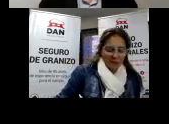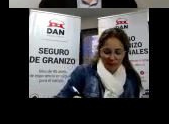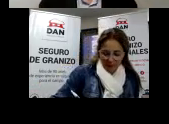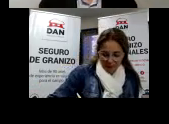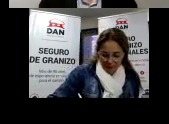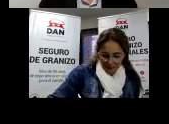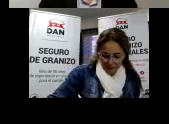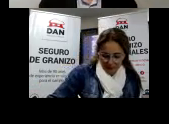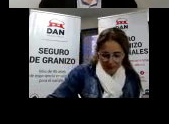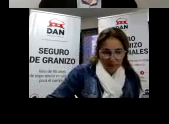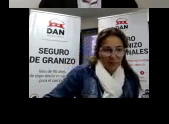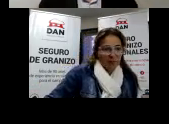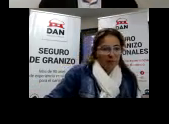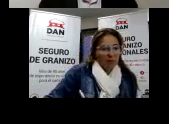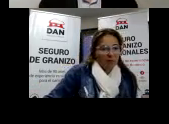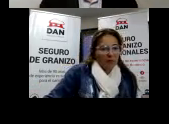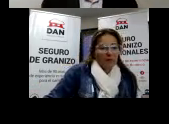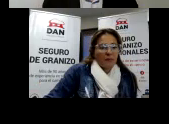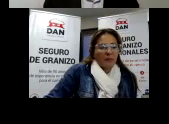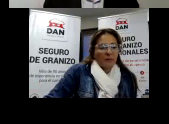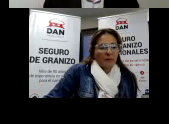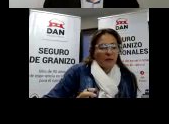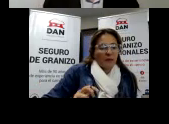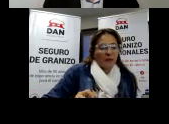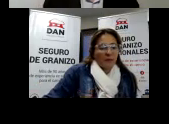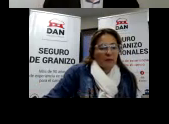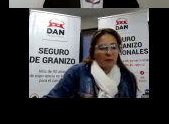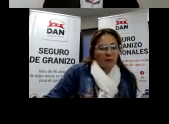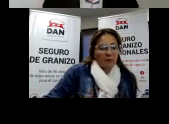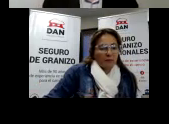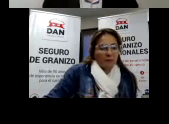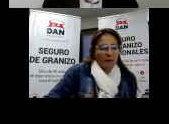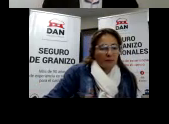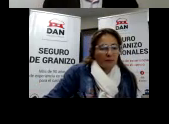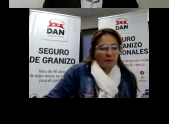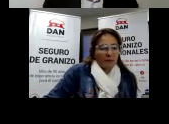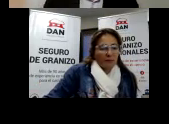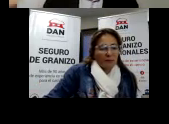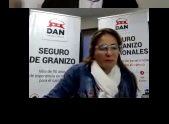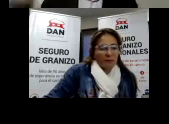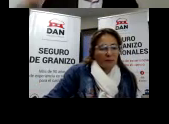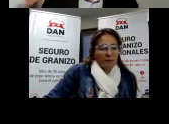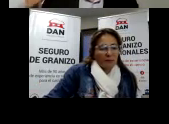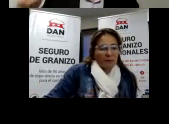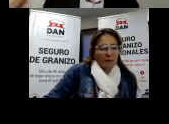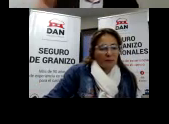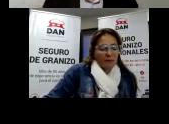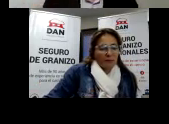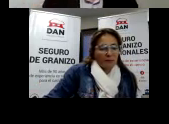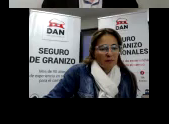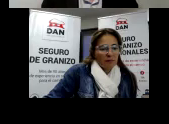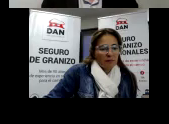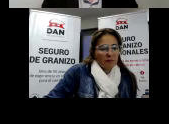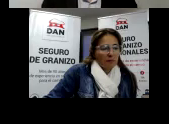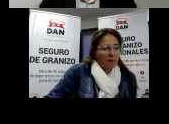puede llegar a ser prácticamente todo el país. Y como siempre, el mapa de la derecha es el mapa que mostramos en la charla pasada,